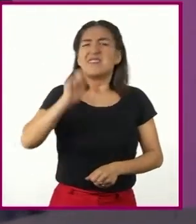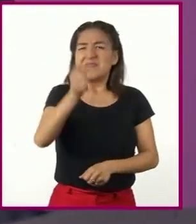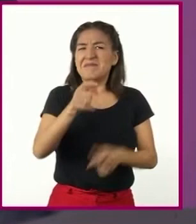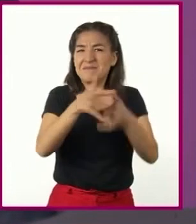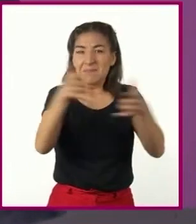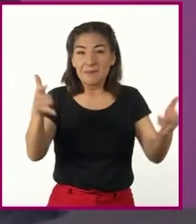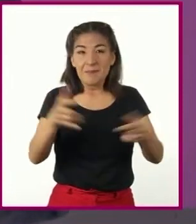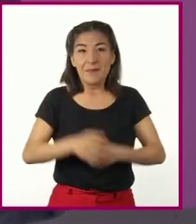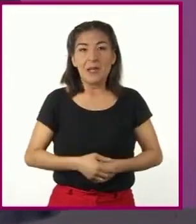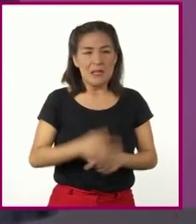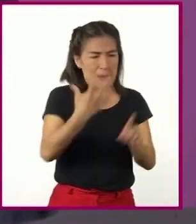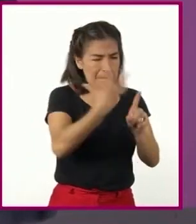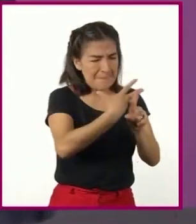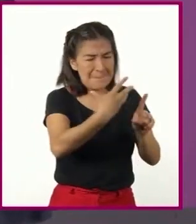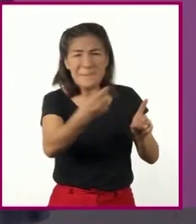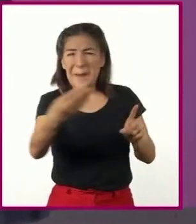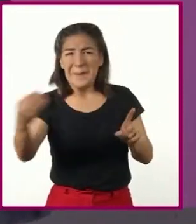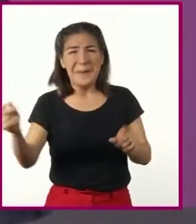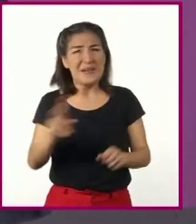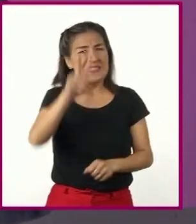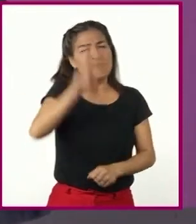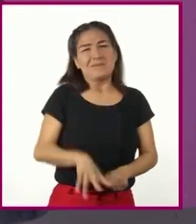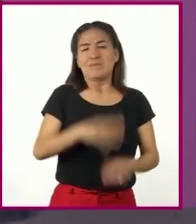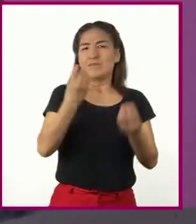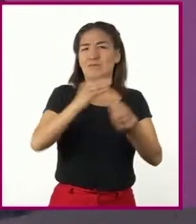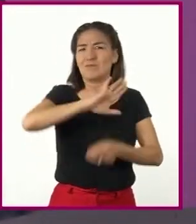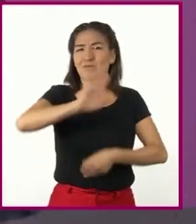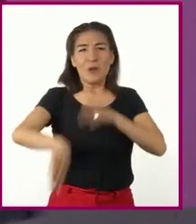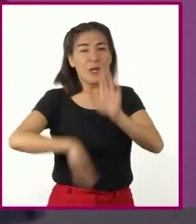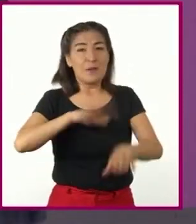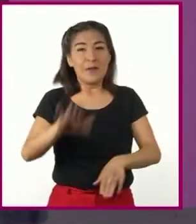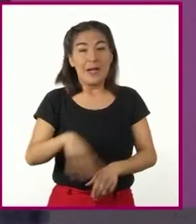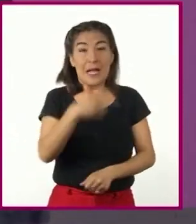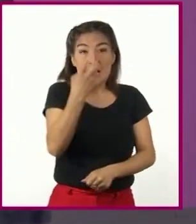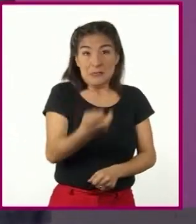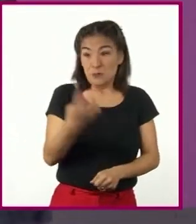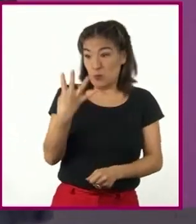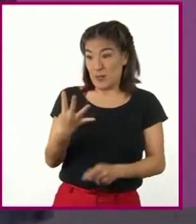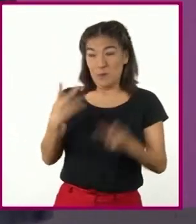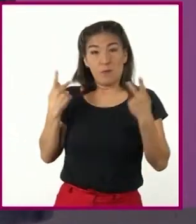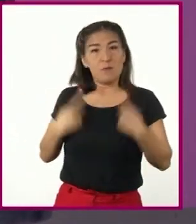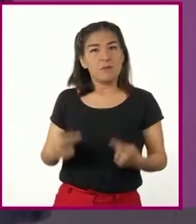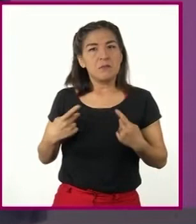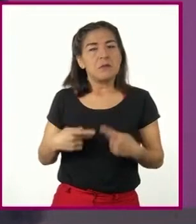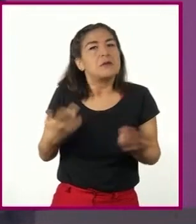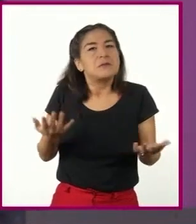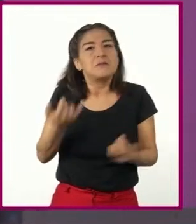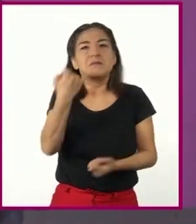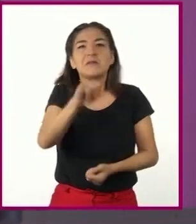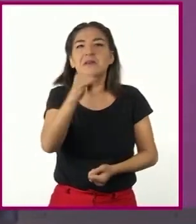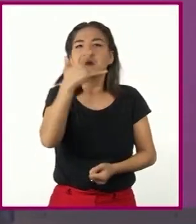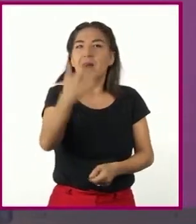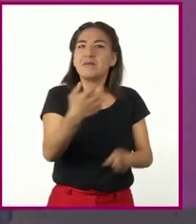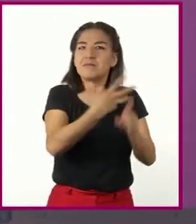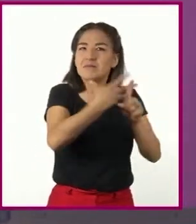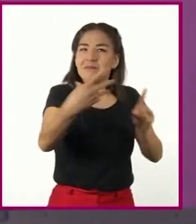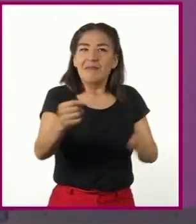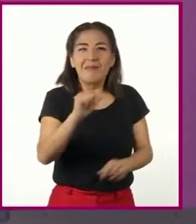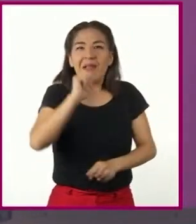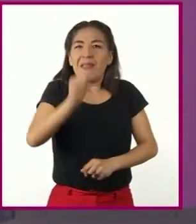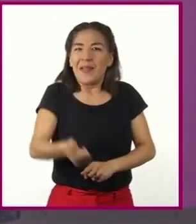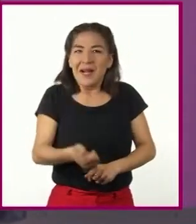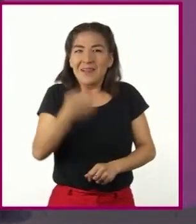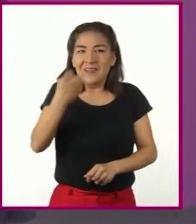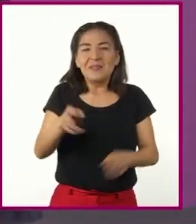con una plaga tan contagiosa y letal, estos 4 ladrones no se contagiaban en el proceso de